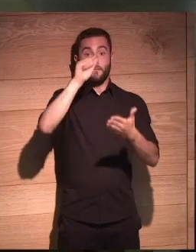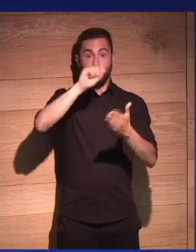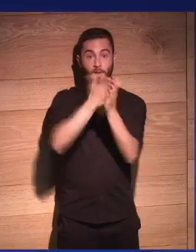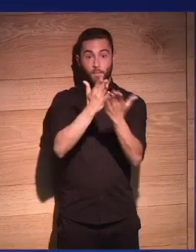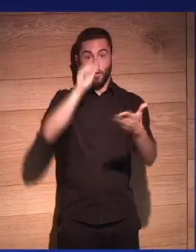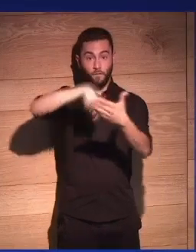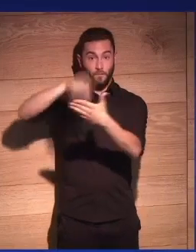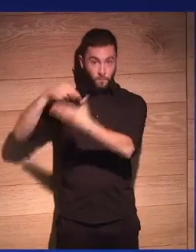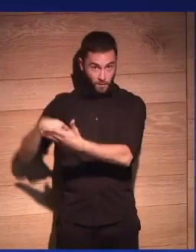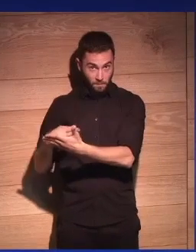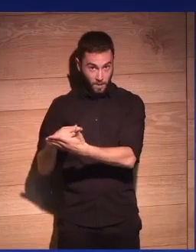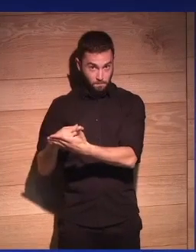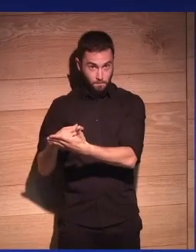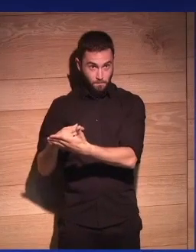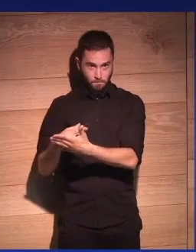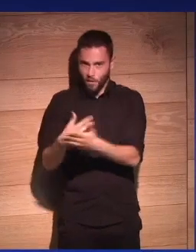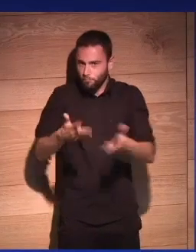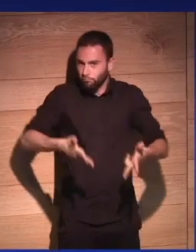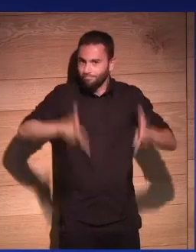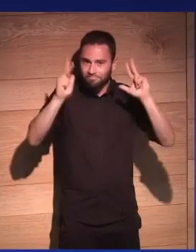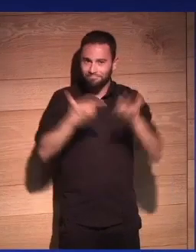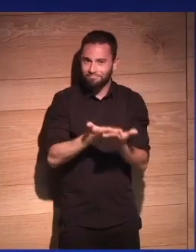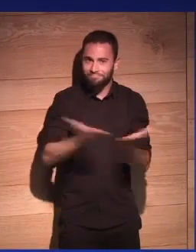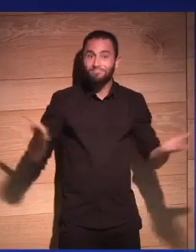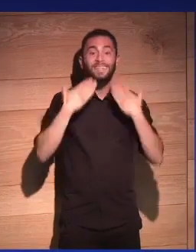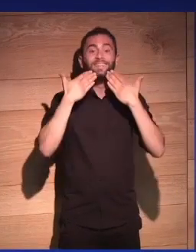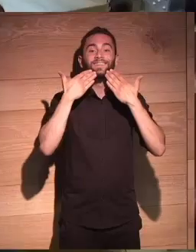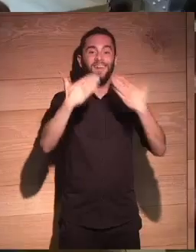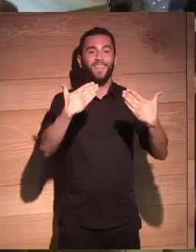de libros. Sí. Y está a vuestra disposición. ¿Cómo Gracias. No. Gracias.